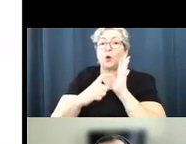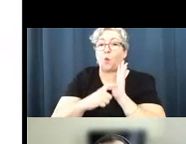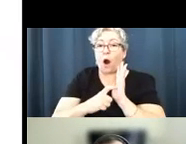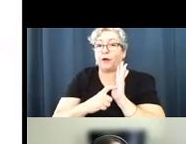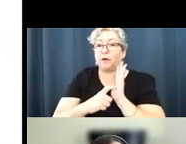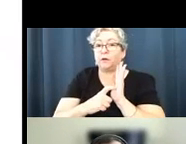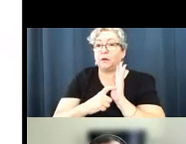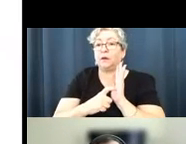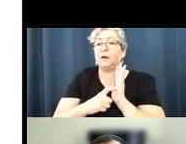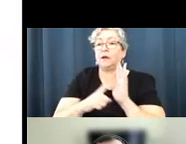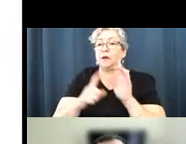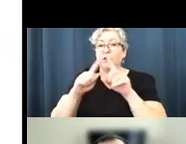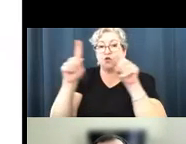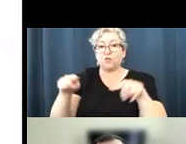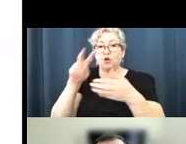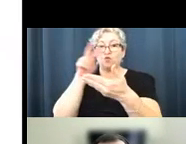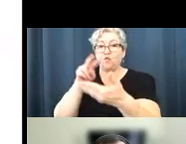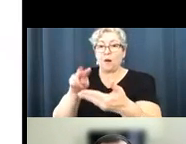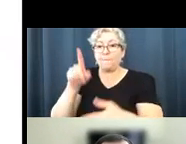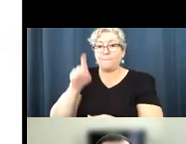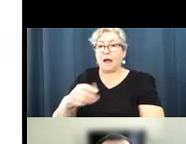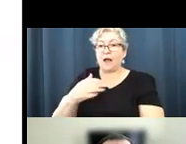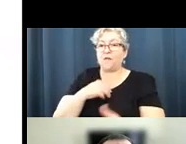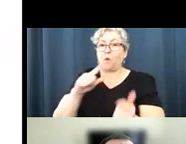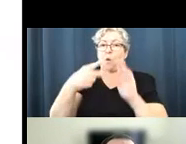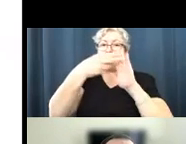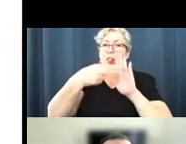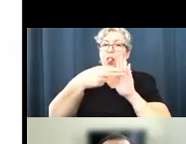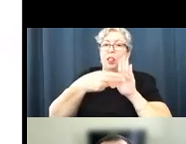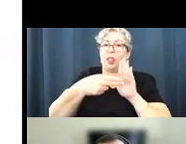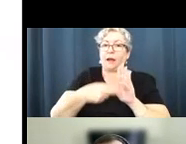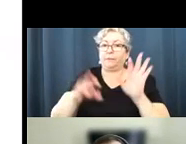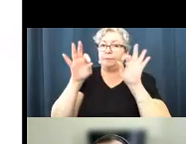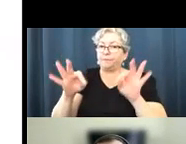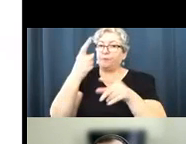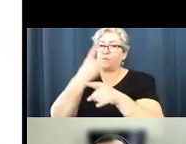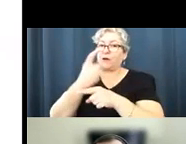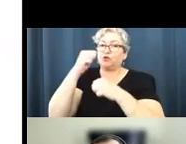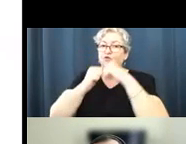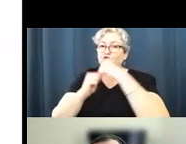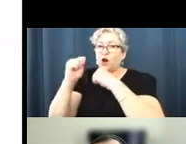requieren que el screen reading, la lectura del